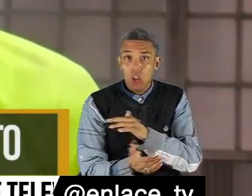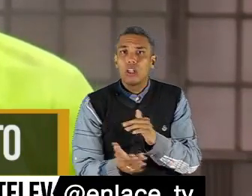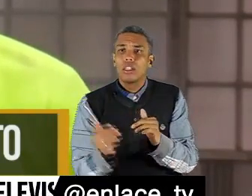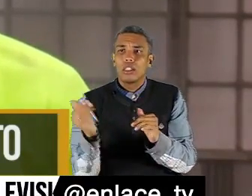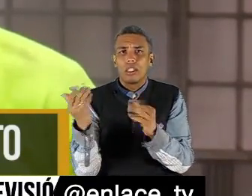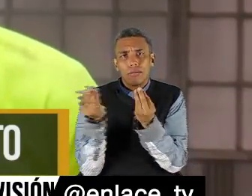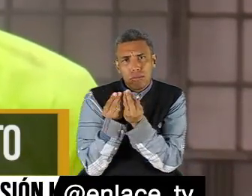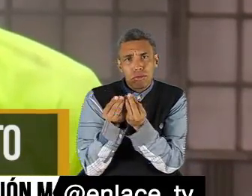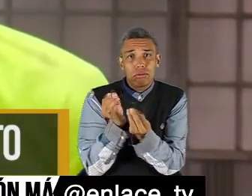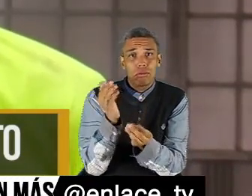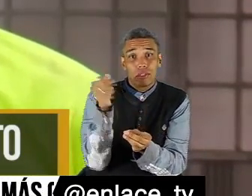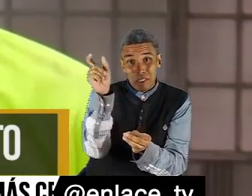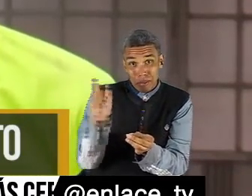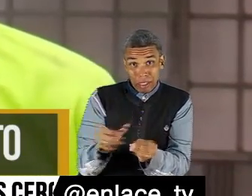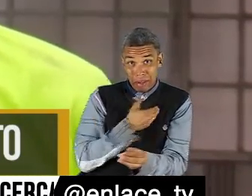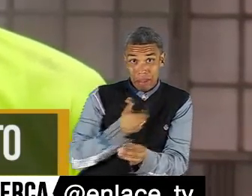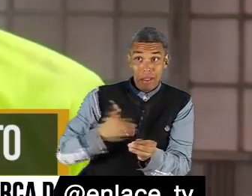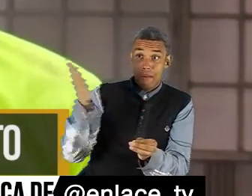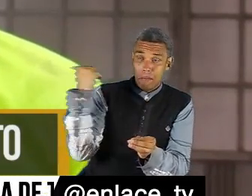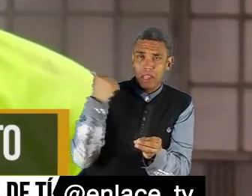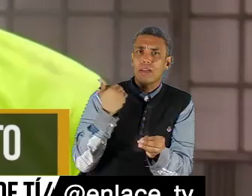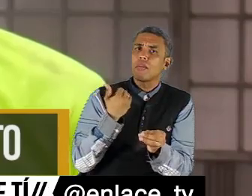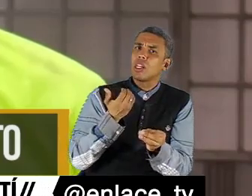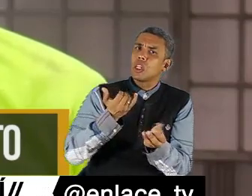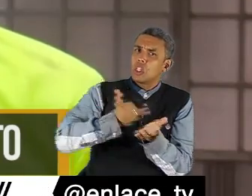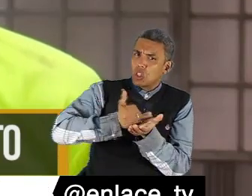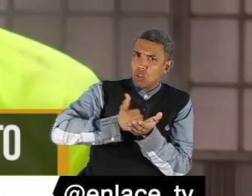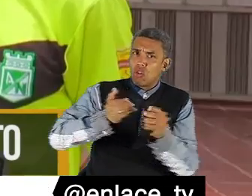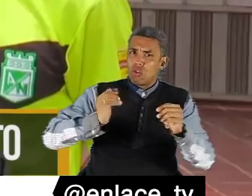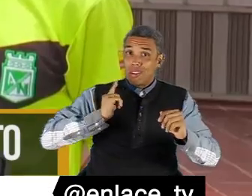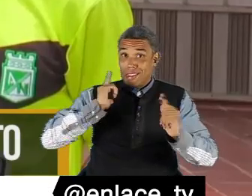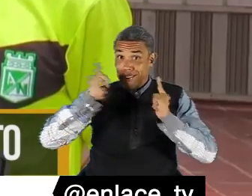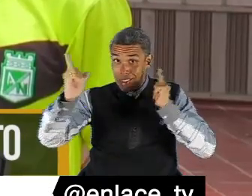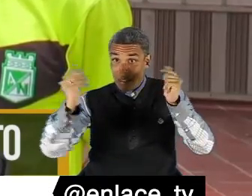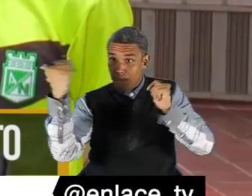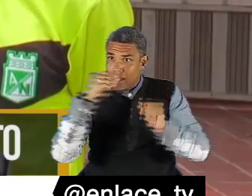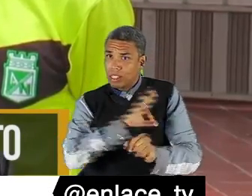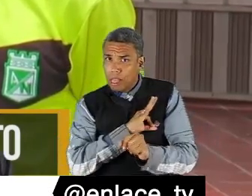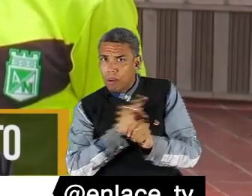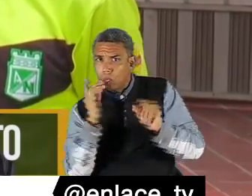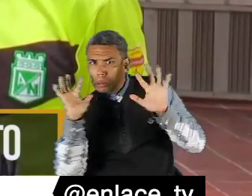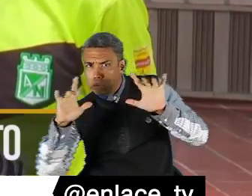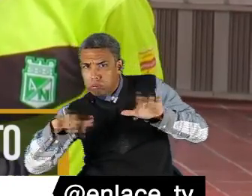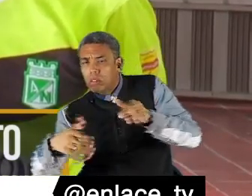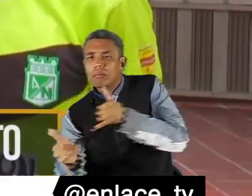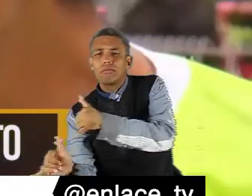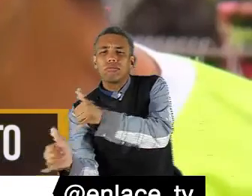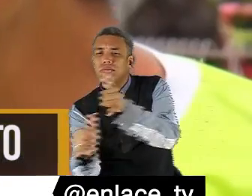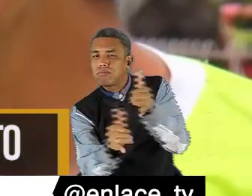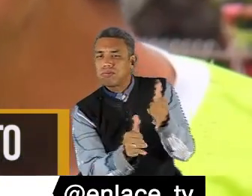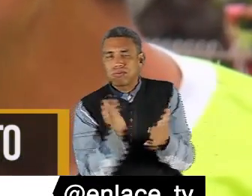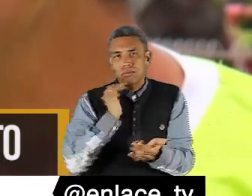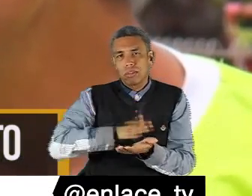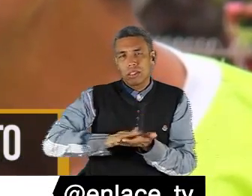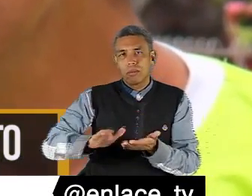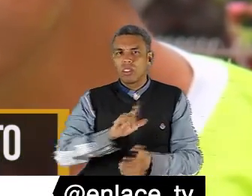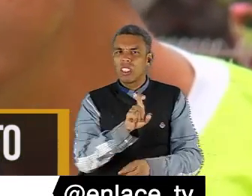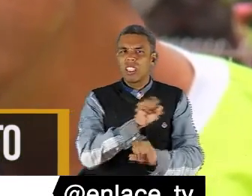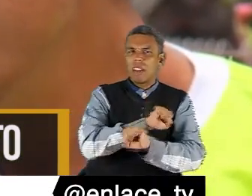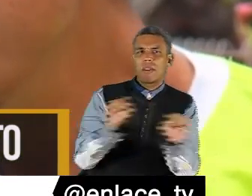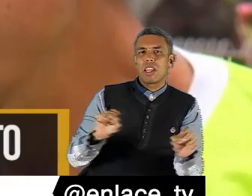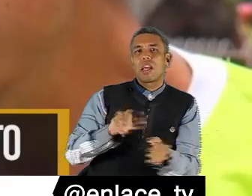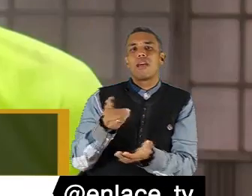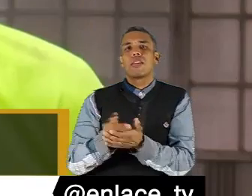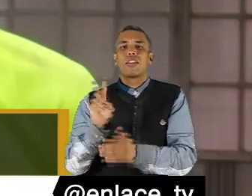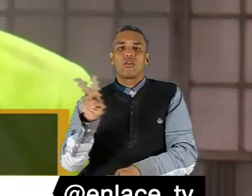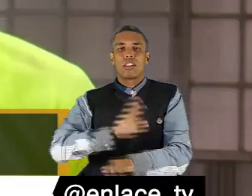y a los líderes y ediles en generales para que nos acompañen en esta dura labor que vamos a hacer. La jornada de limpieza se cumplirá este sábado desde las 6 de la mañana hasta las